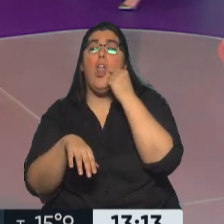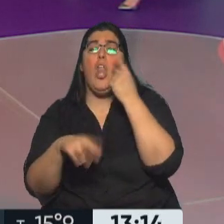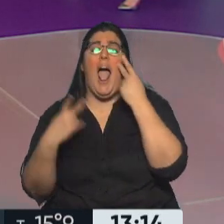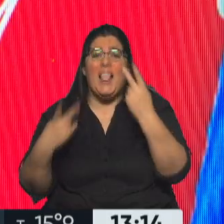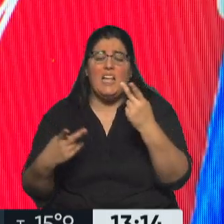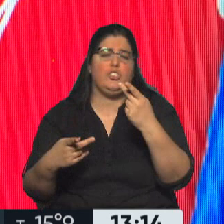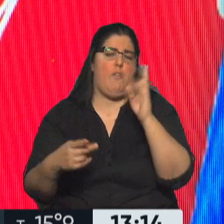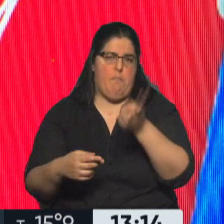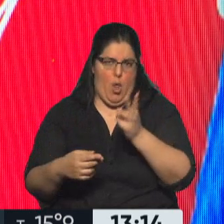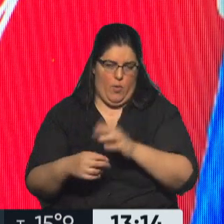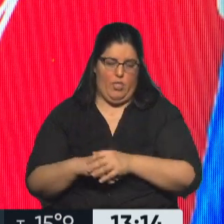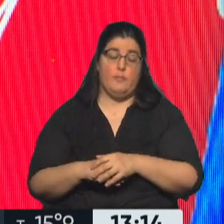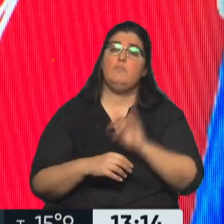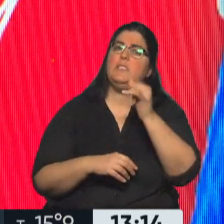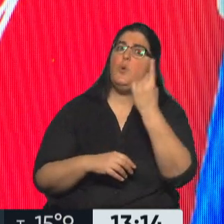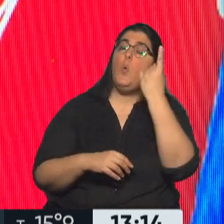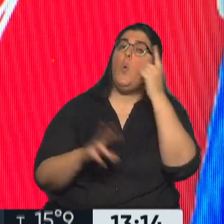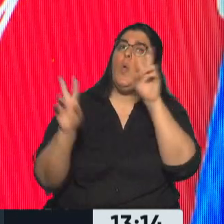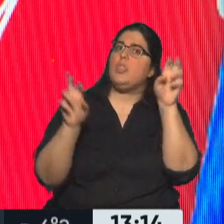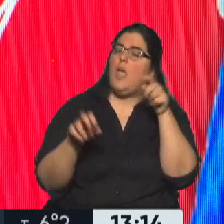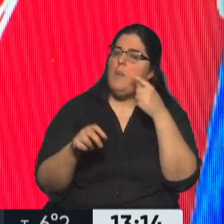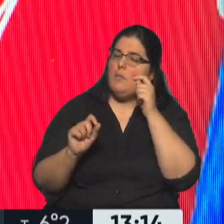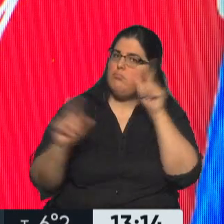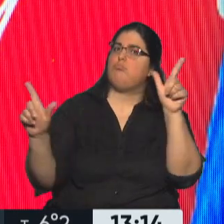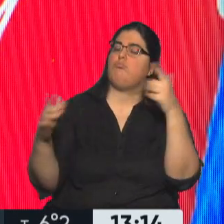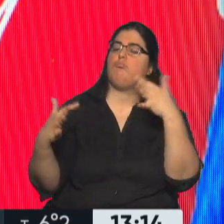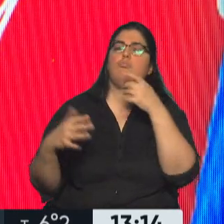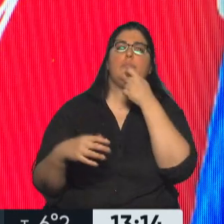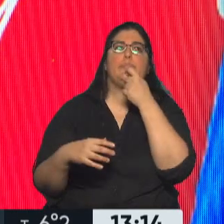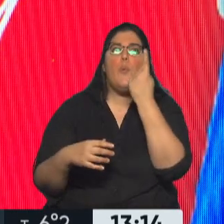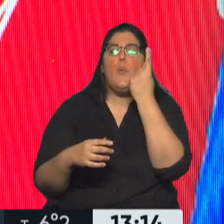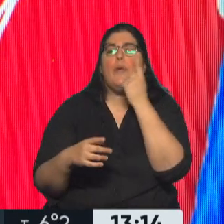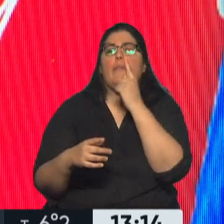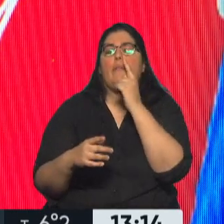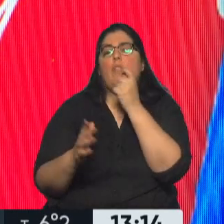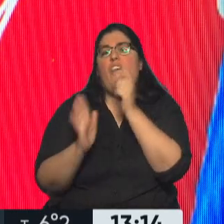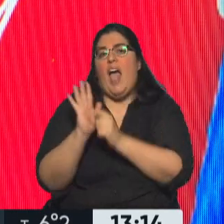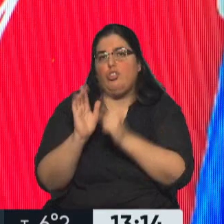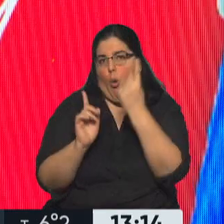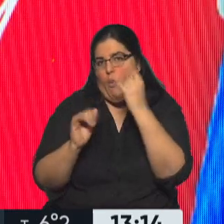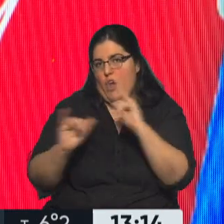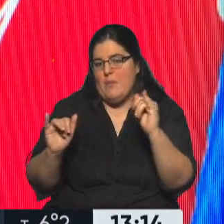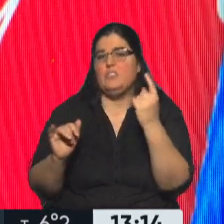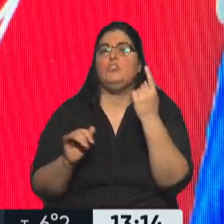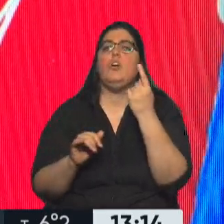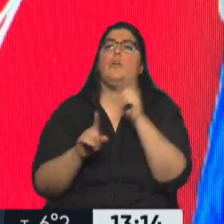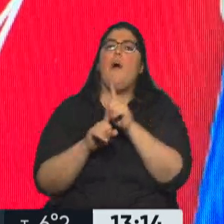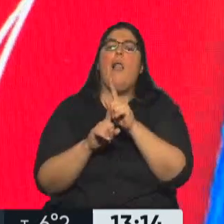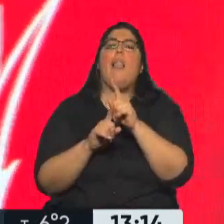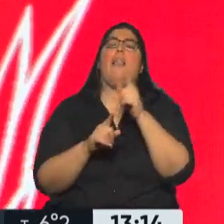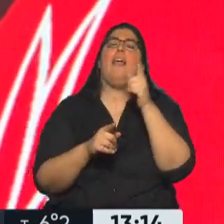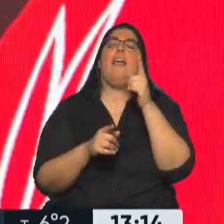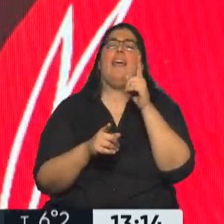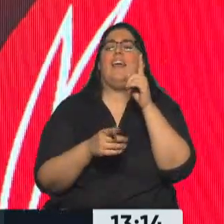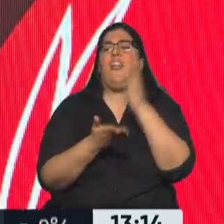Sí, llama la atención sobre todo el hecho creo que hay un dato también para tomar, comparativamente un informe que hizo Human Rights Watch en